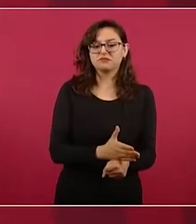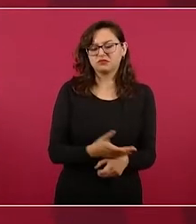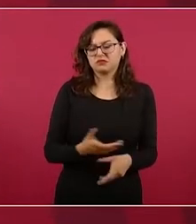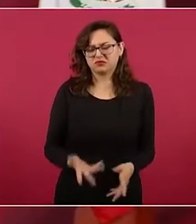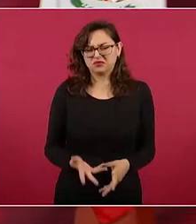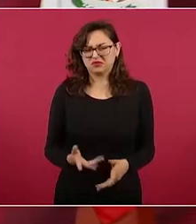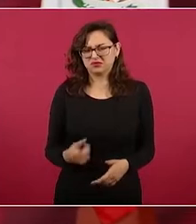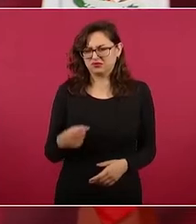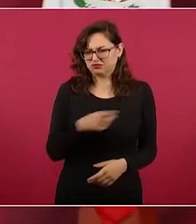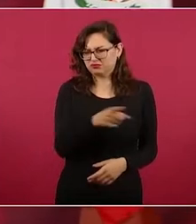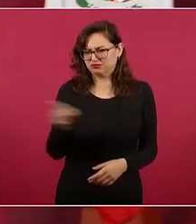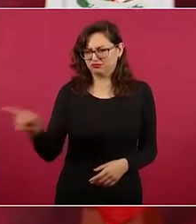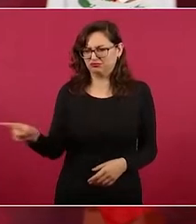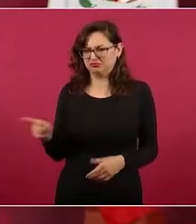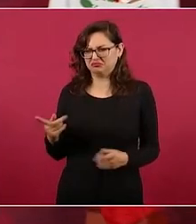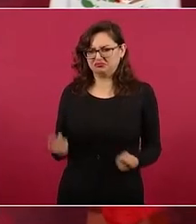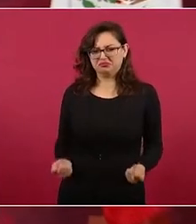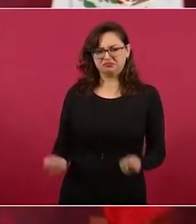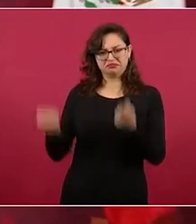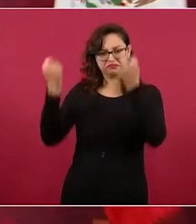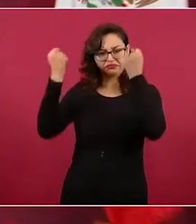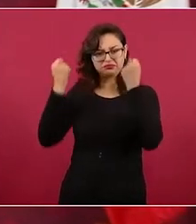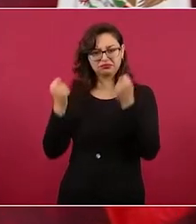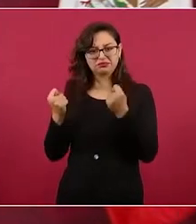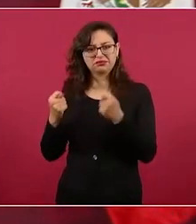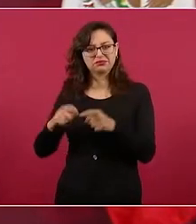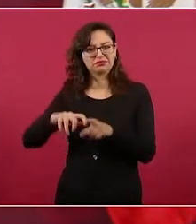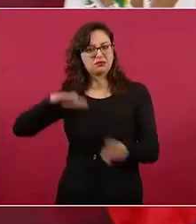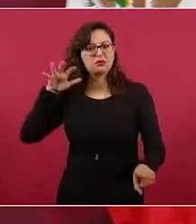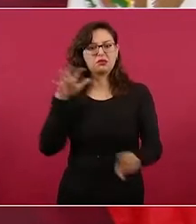por propia mano.